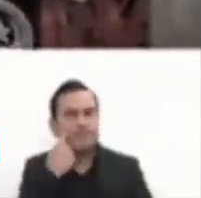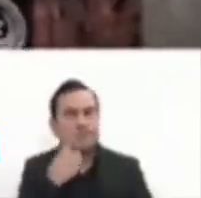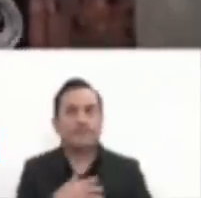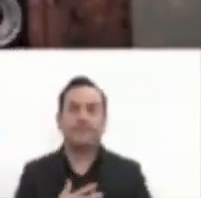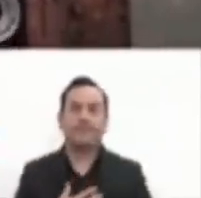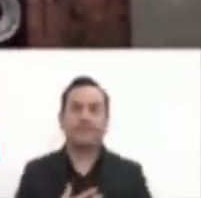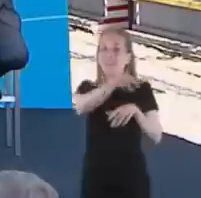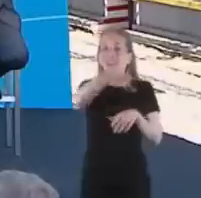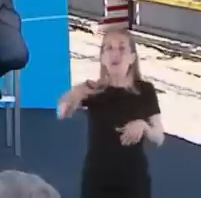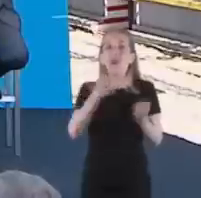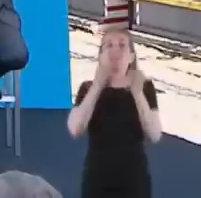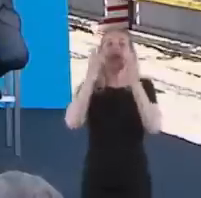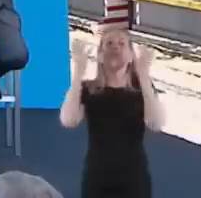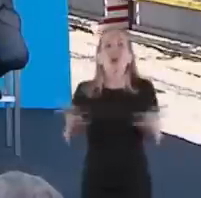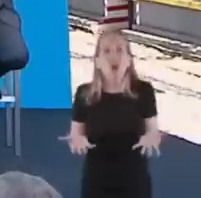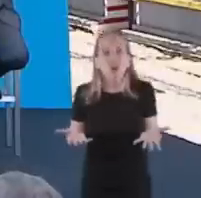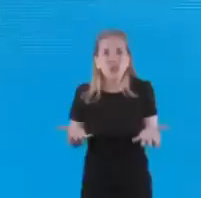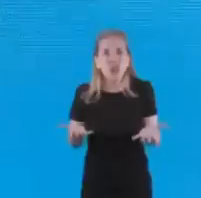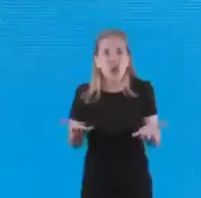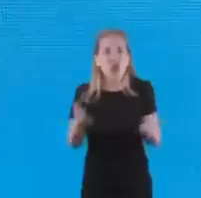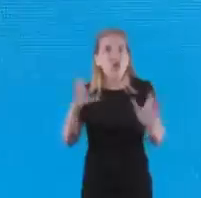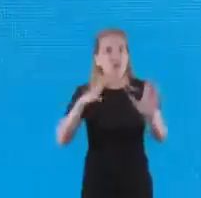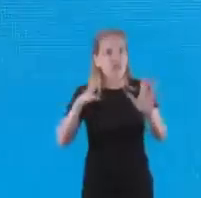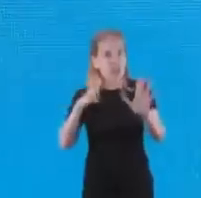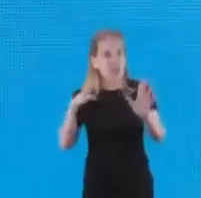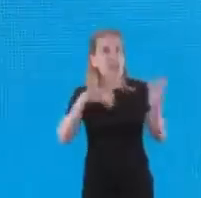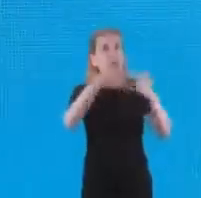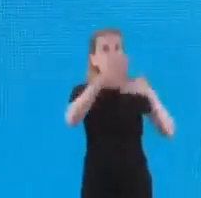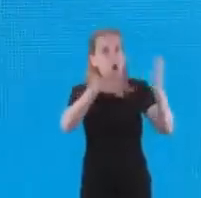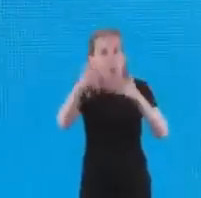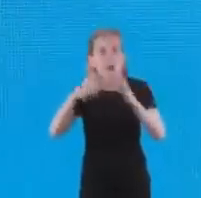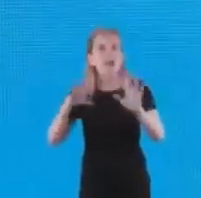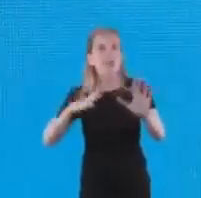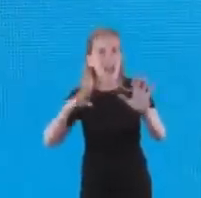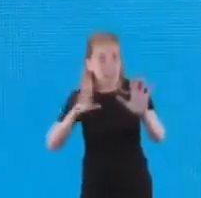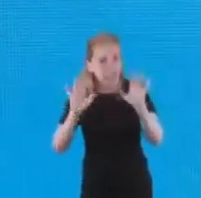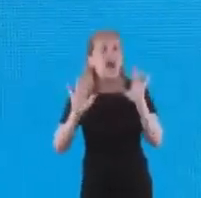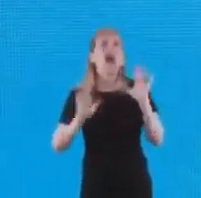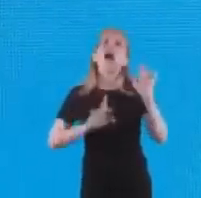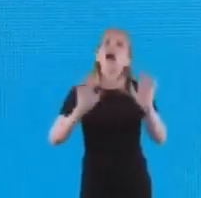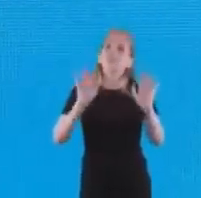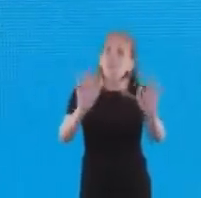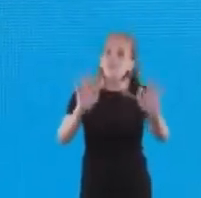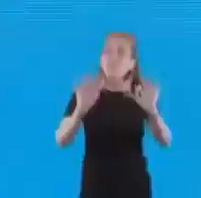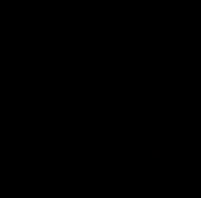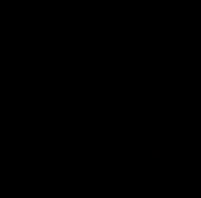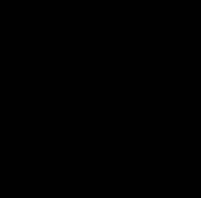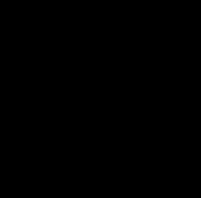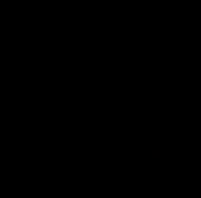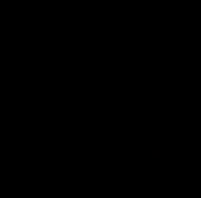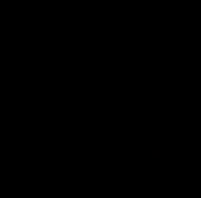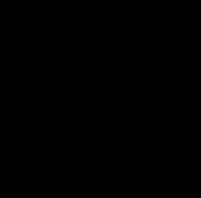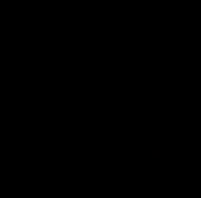ese tipo de criminales. No hemos terminado las obras, hemos podido terminar de poner el techo